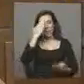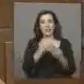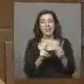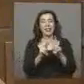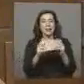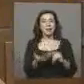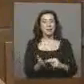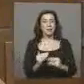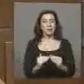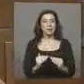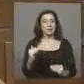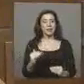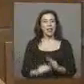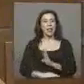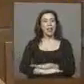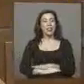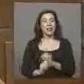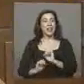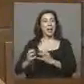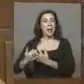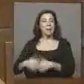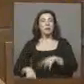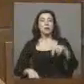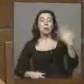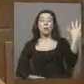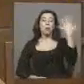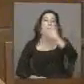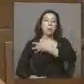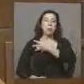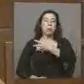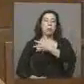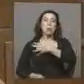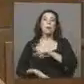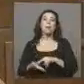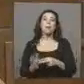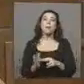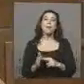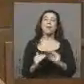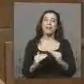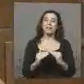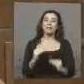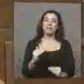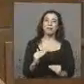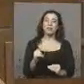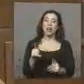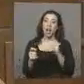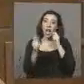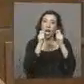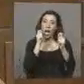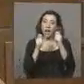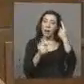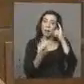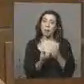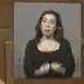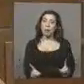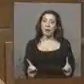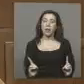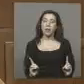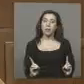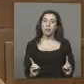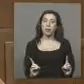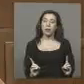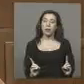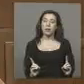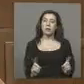tema de la desigualdad. La derecha y los empresarios no se han dado cuenta que el problema de la desigualdad es un riesgo para la democracia, y